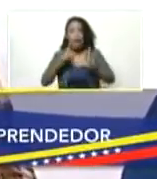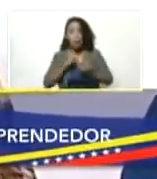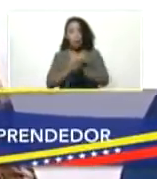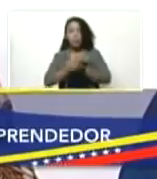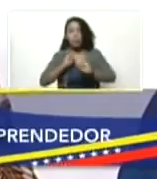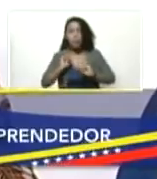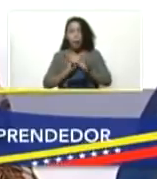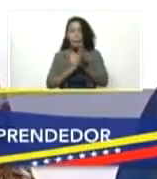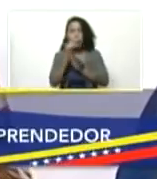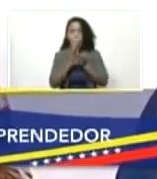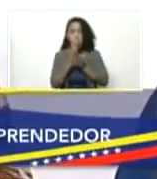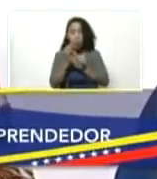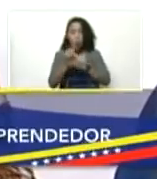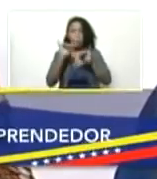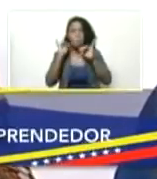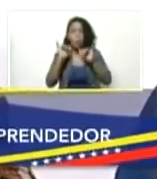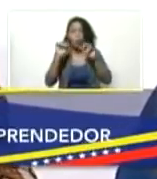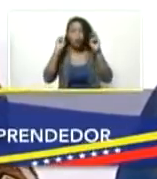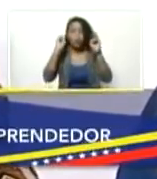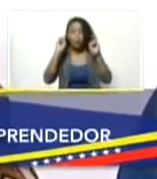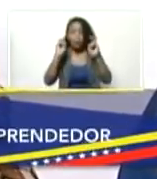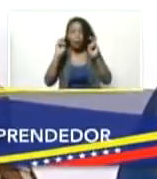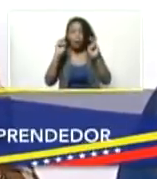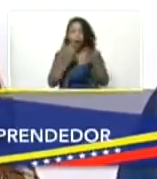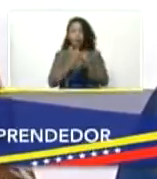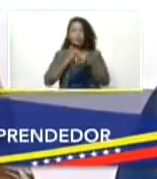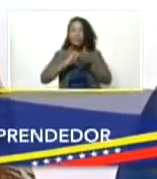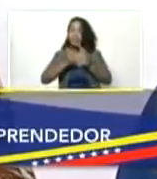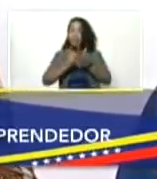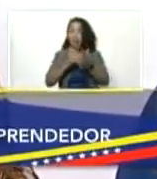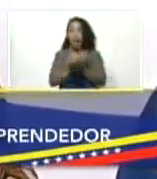el emprendimiento es sinónimo de libertad, sinónimo